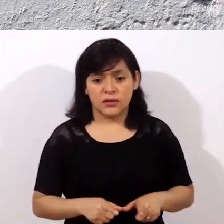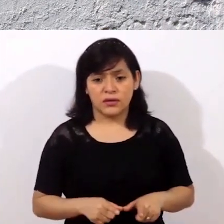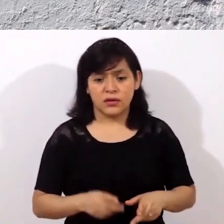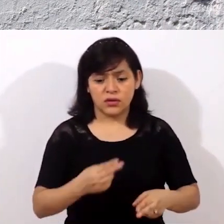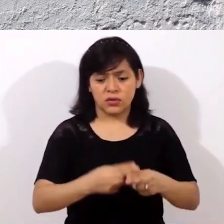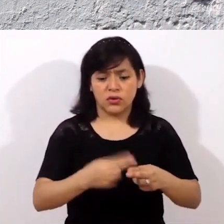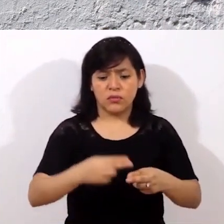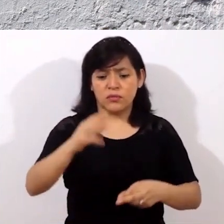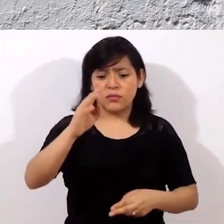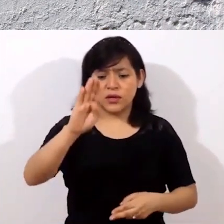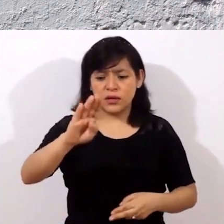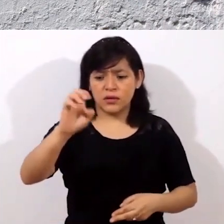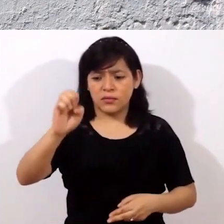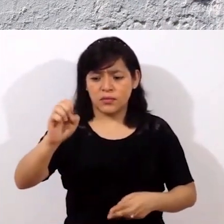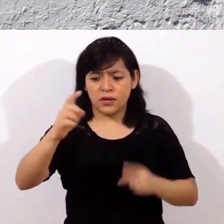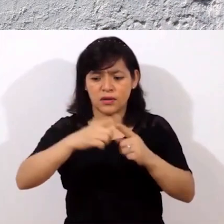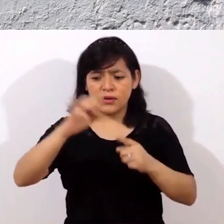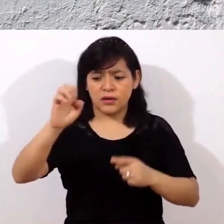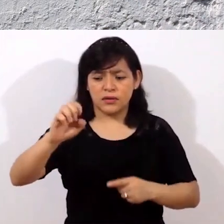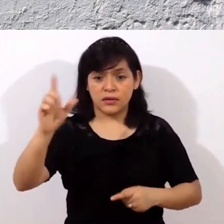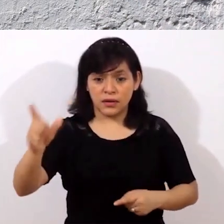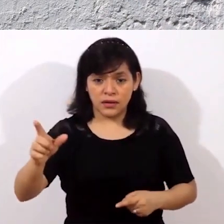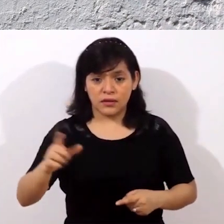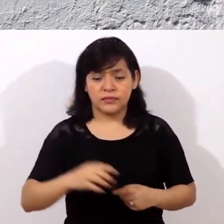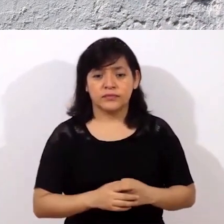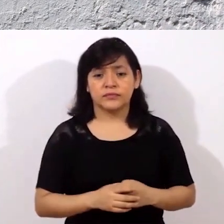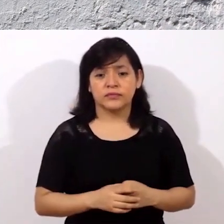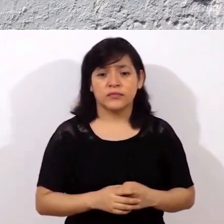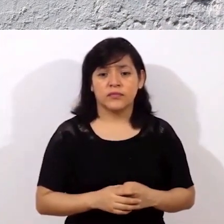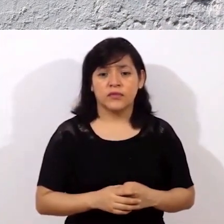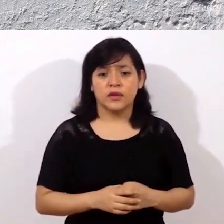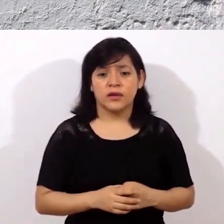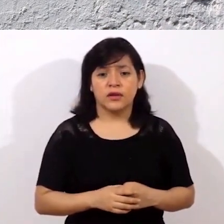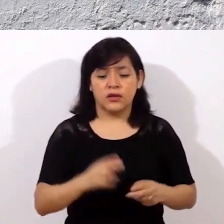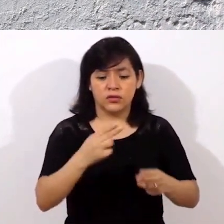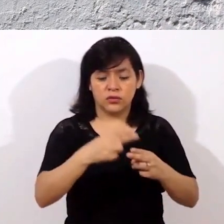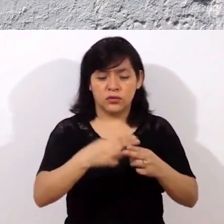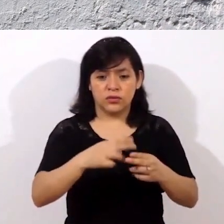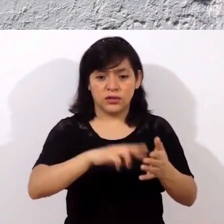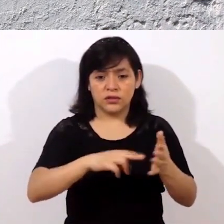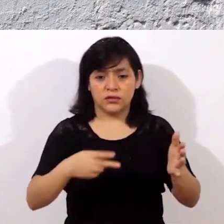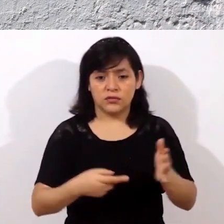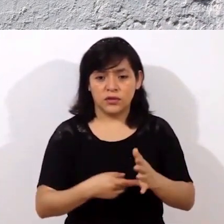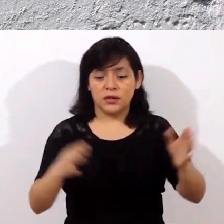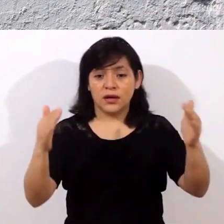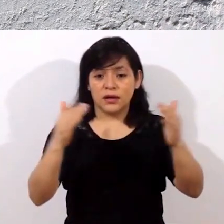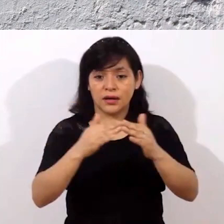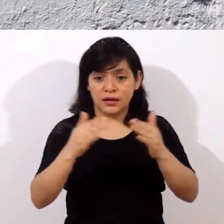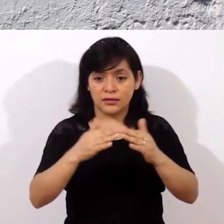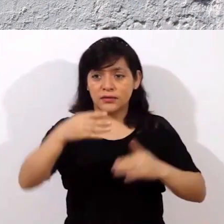Y te acordarás el término Betel. Bet, del hebreo Bet, casa. El, Dios, casa de